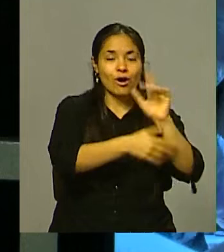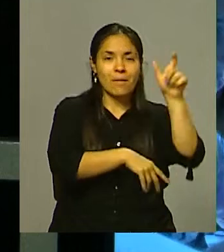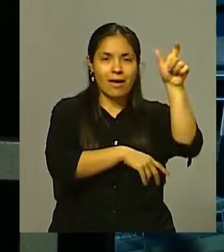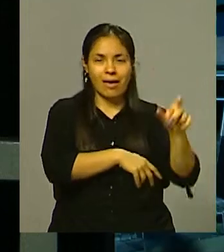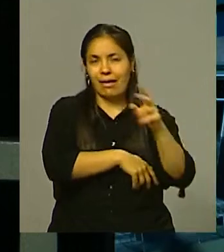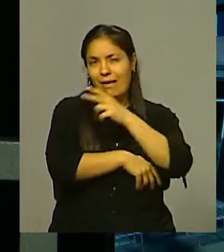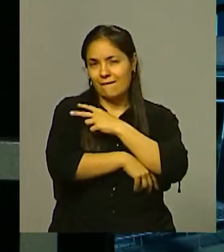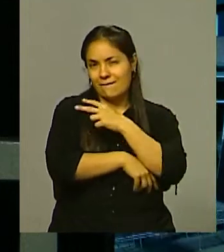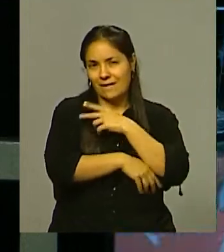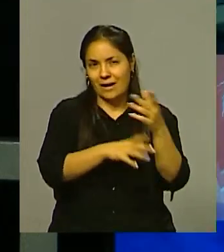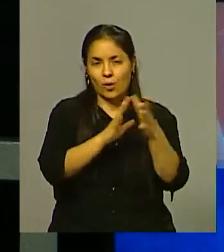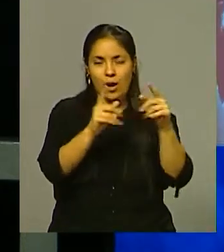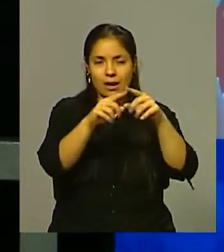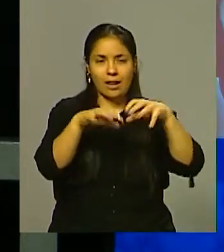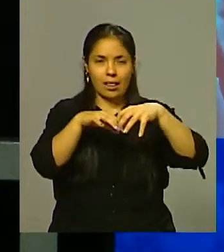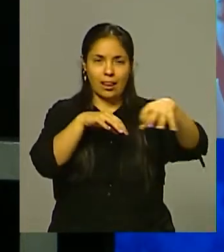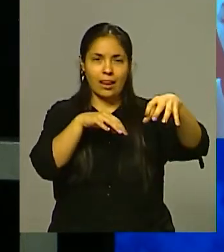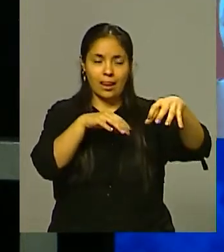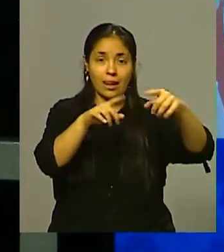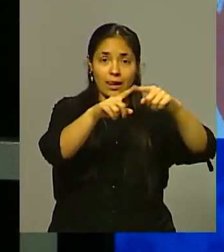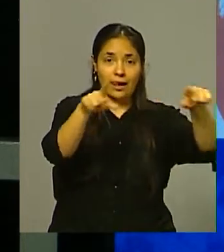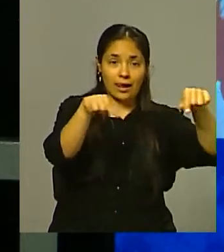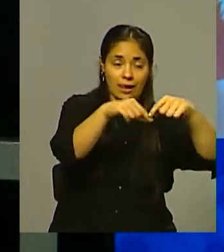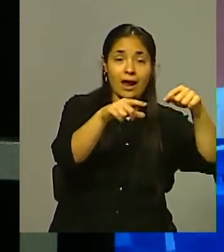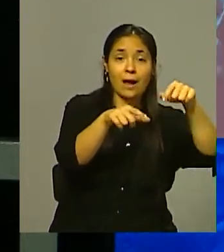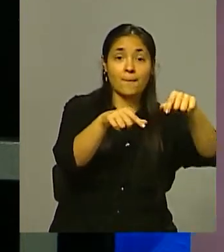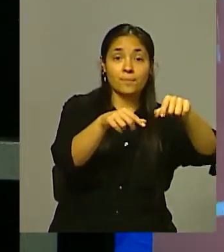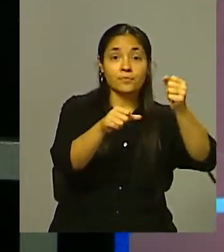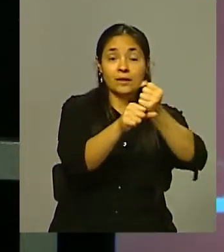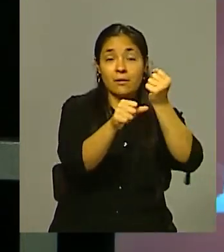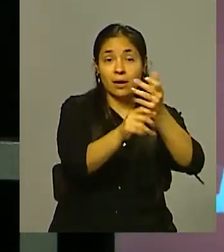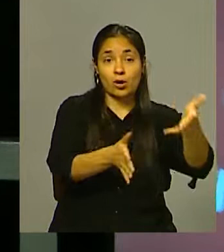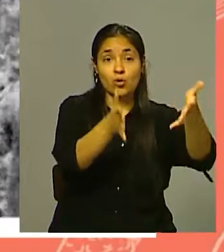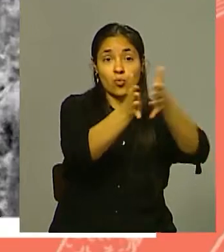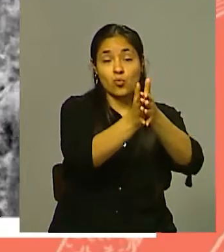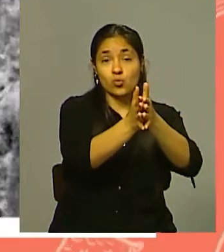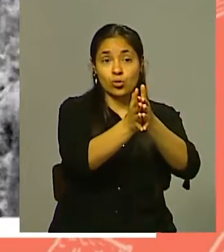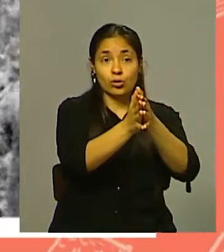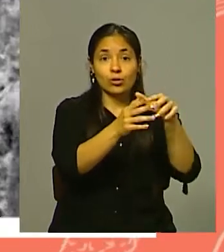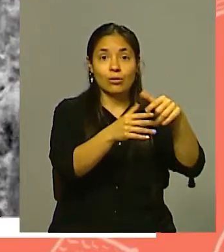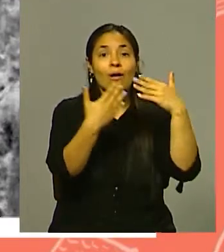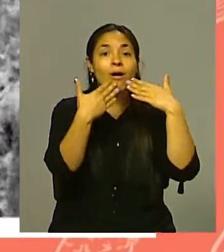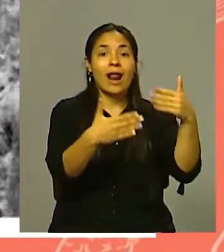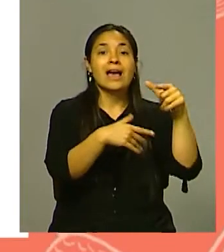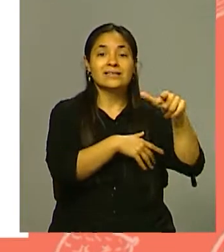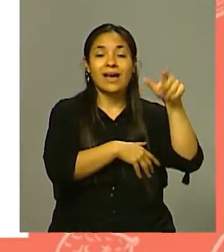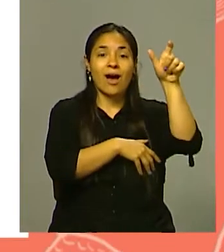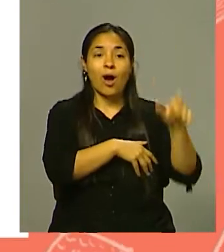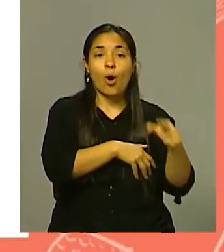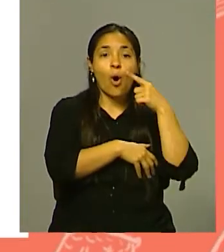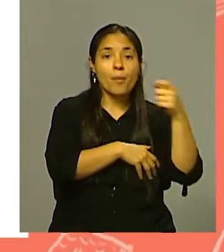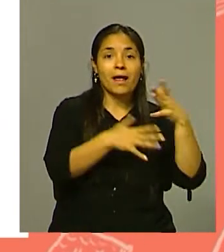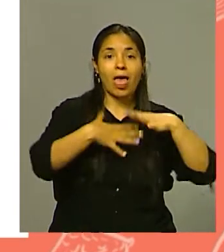es una sucursal, un subcampo, que estuvieron con él y que consiguieron sobrevivir